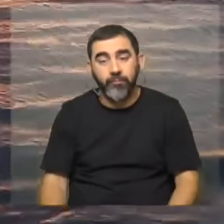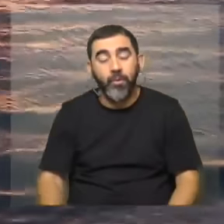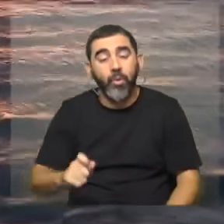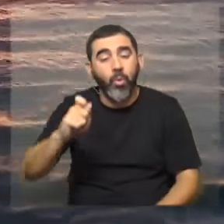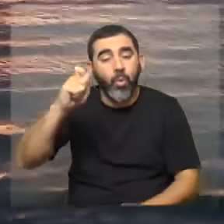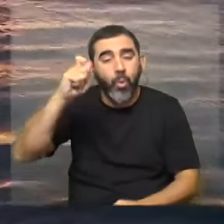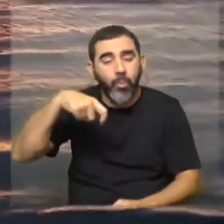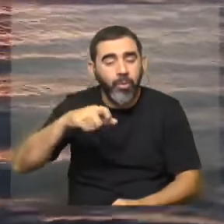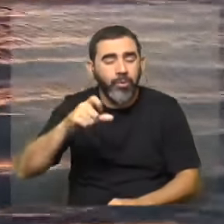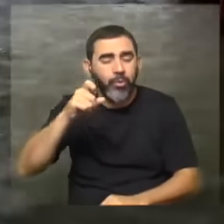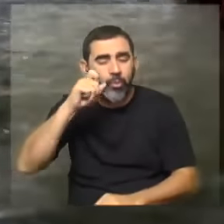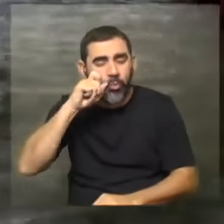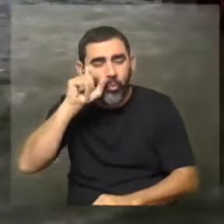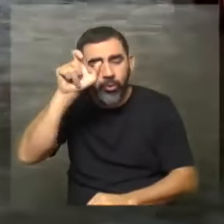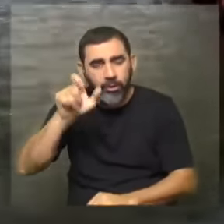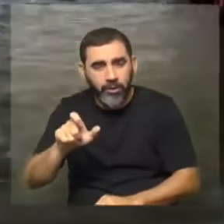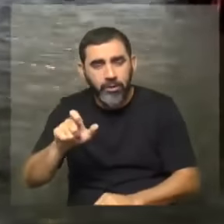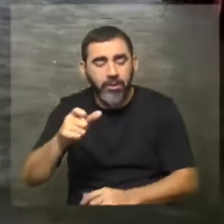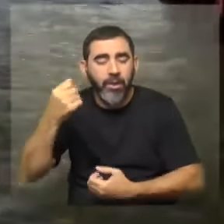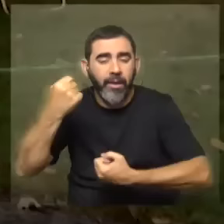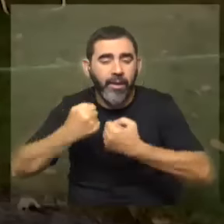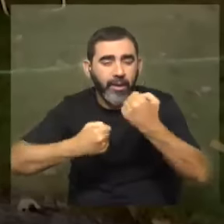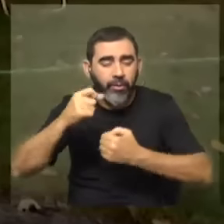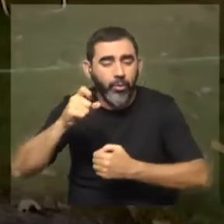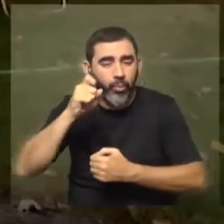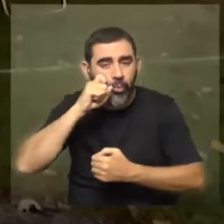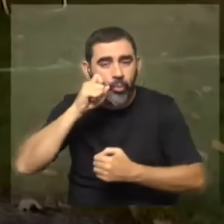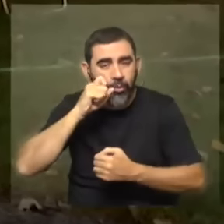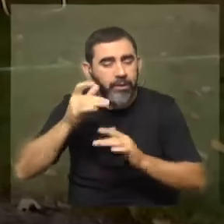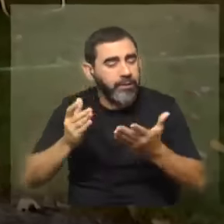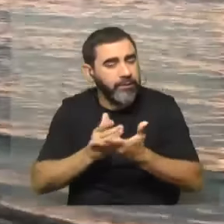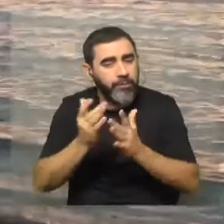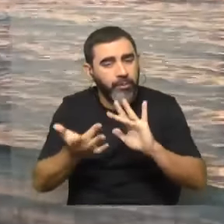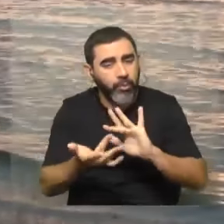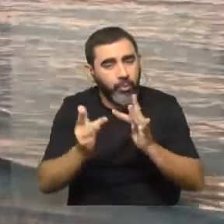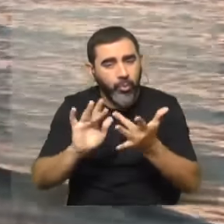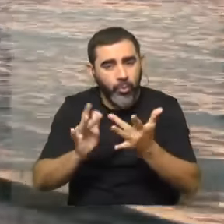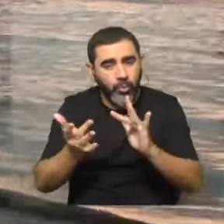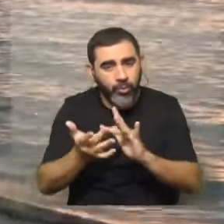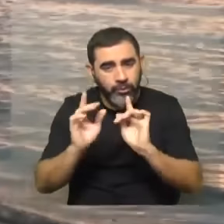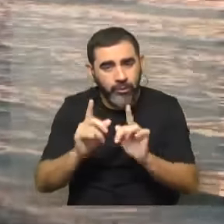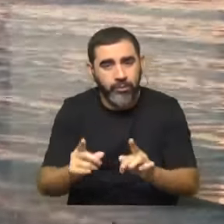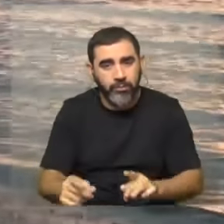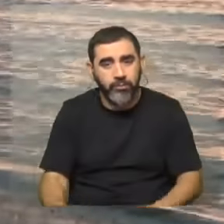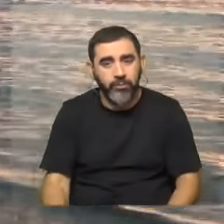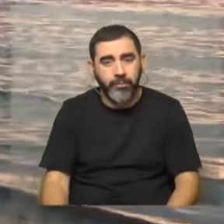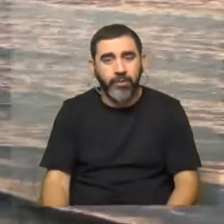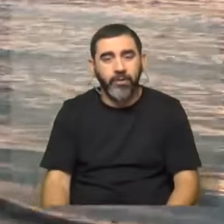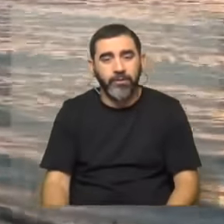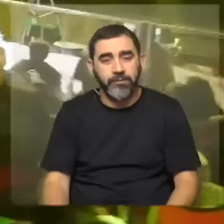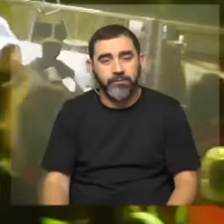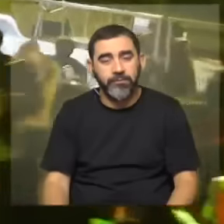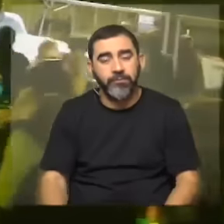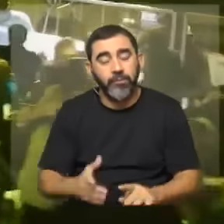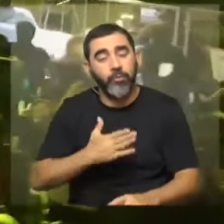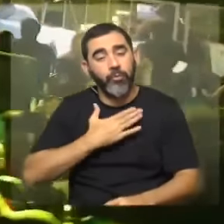de operadores turísticos de cámaras que estamos permanentemente en contacto también y bueno y